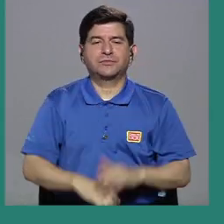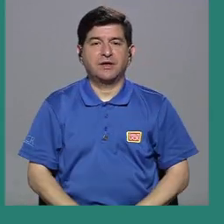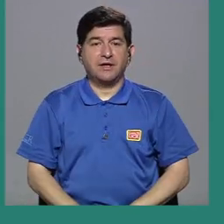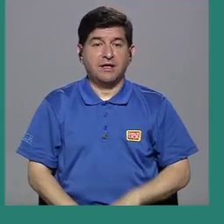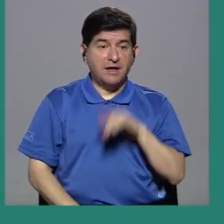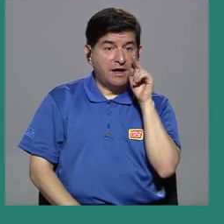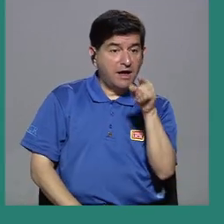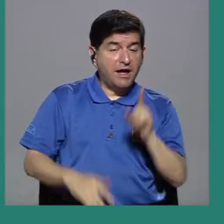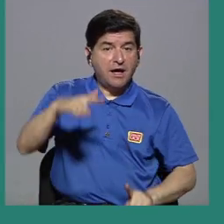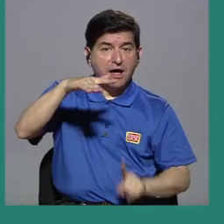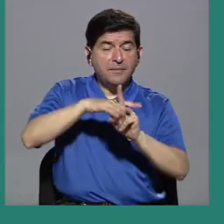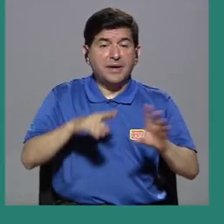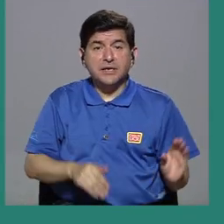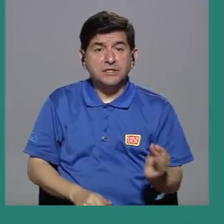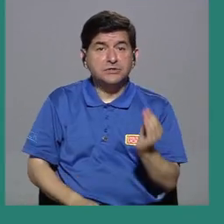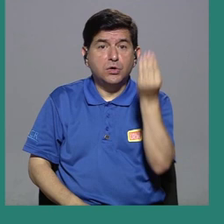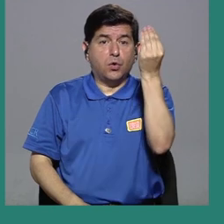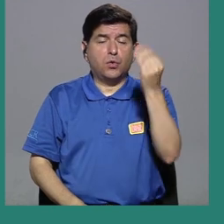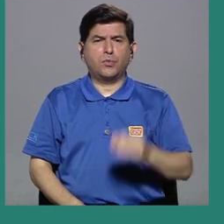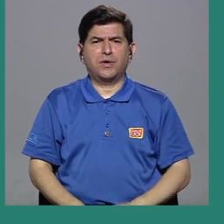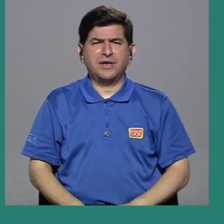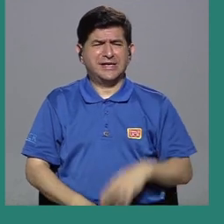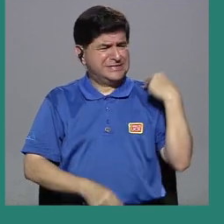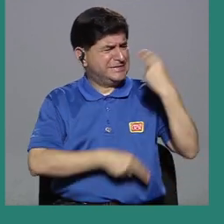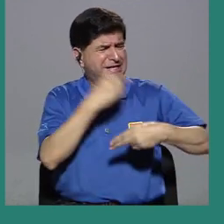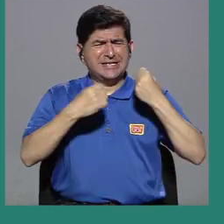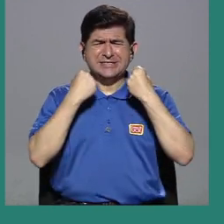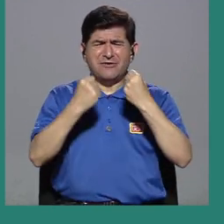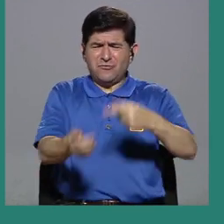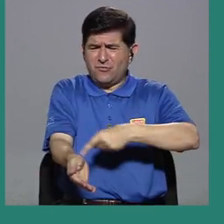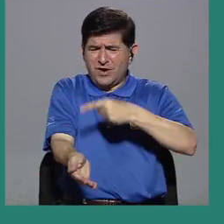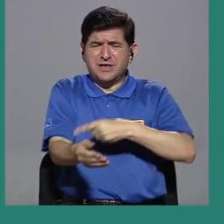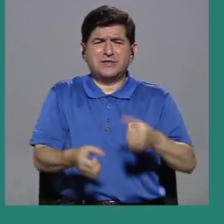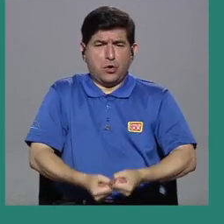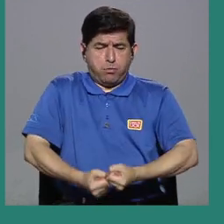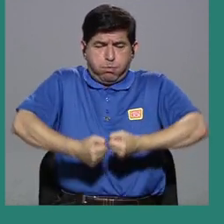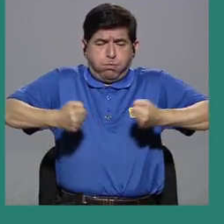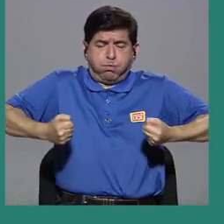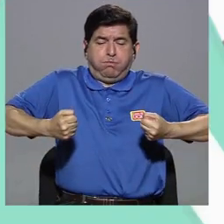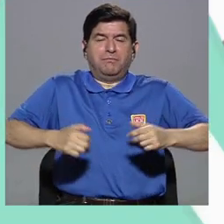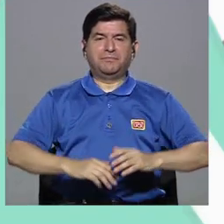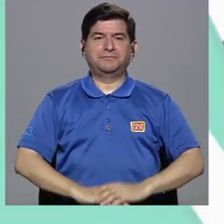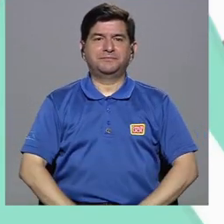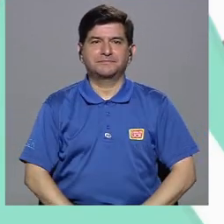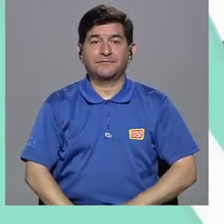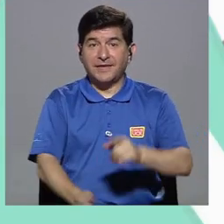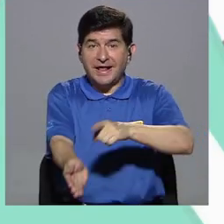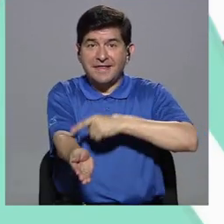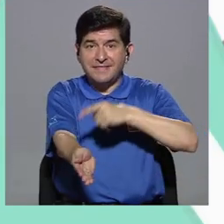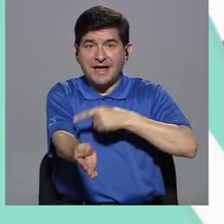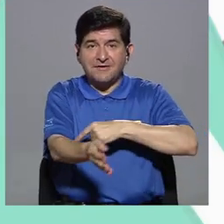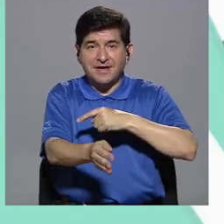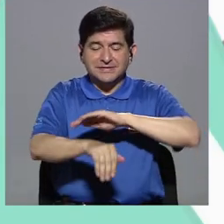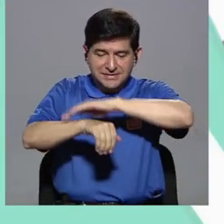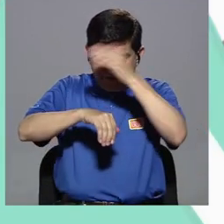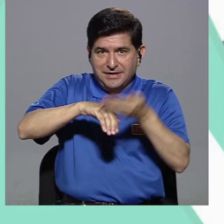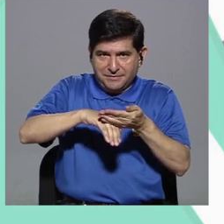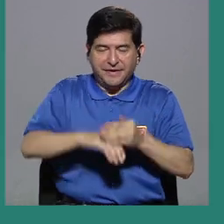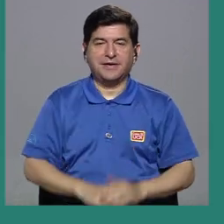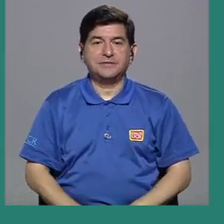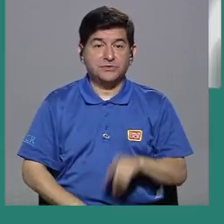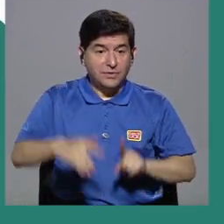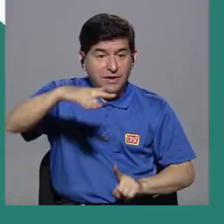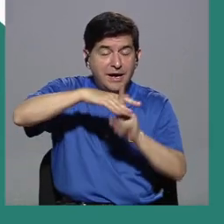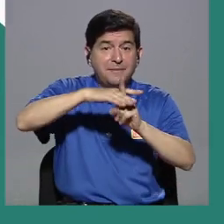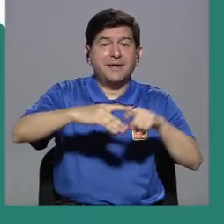diabetes que aparece en jóvenes con fuerte herencia diabética y exceso de peso diabetes gestacional es